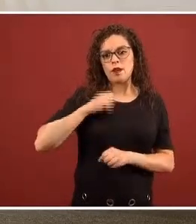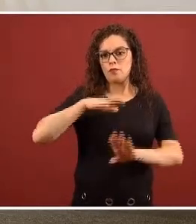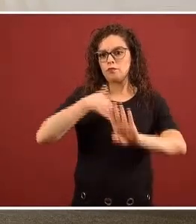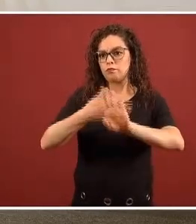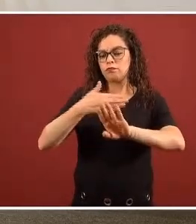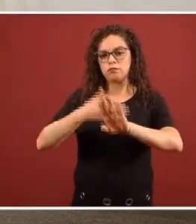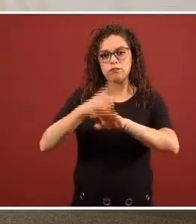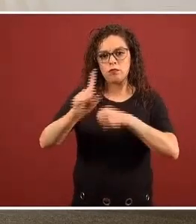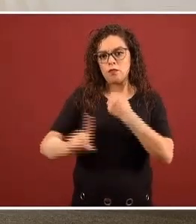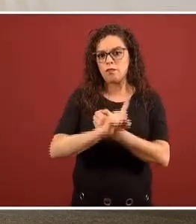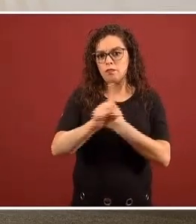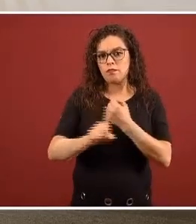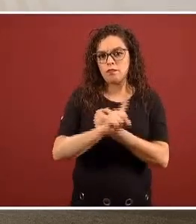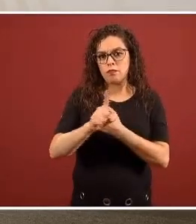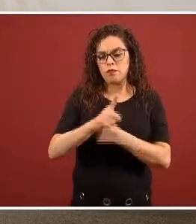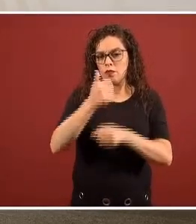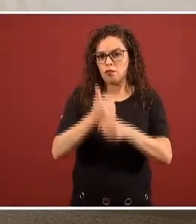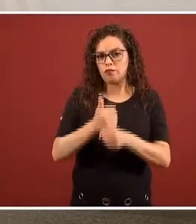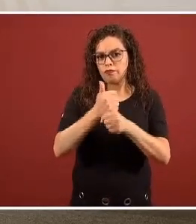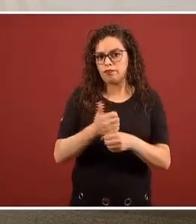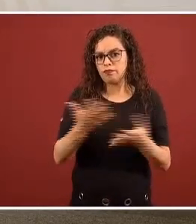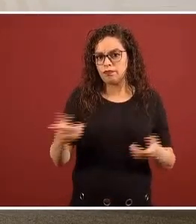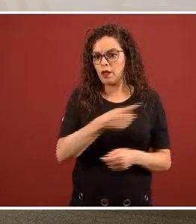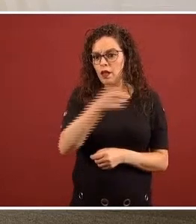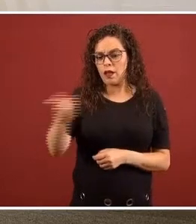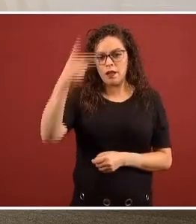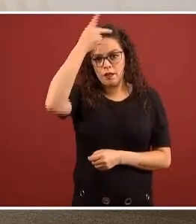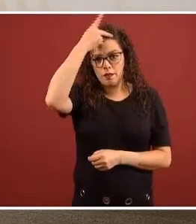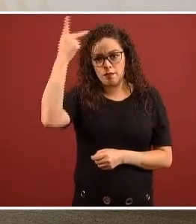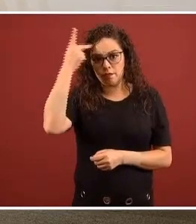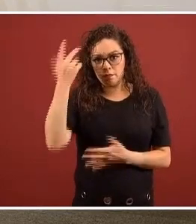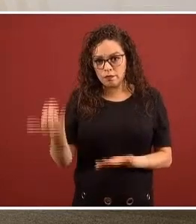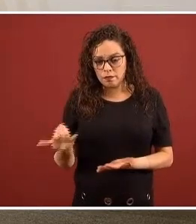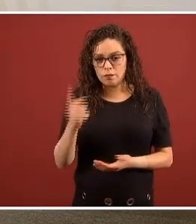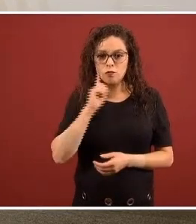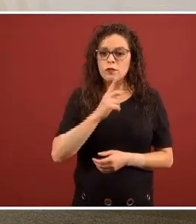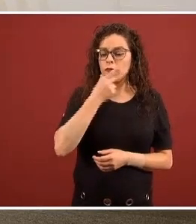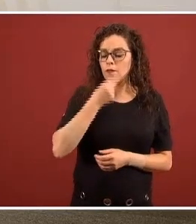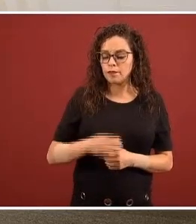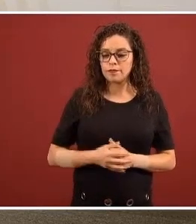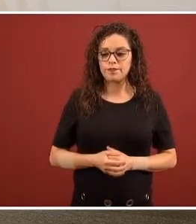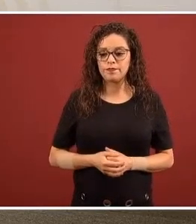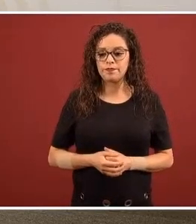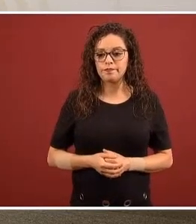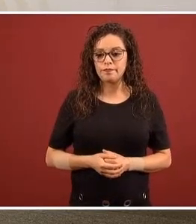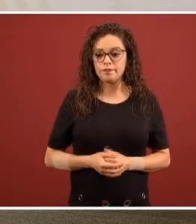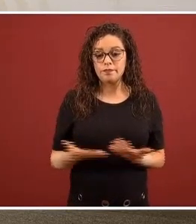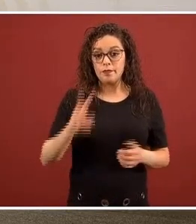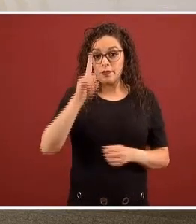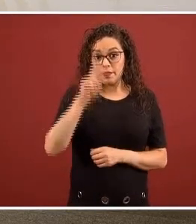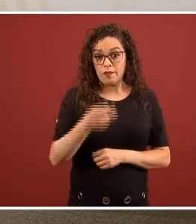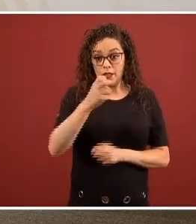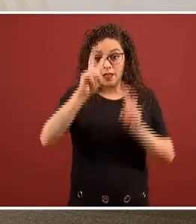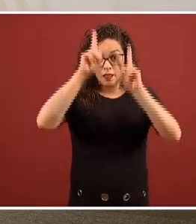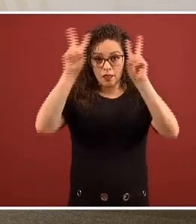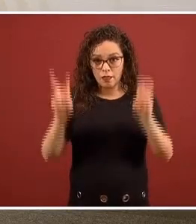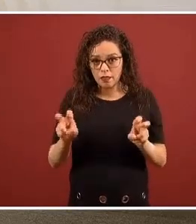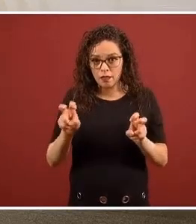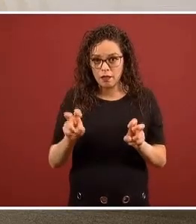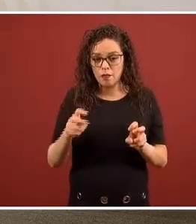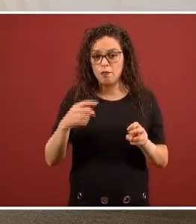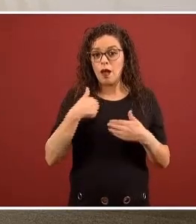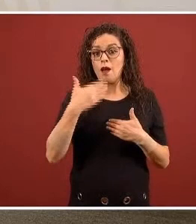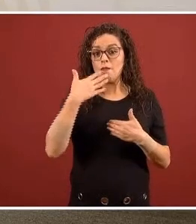en tema de leyes, la verdad... no conozco tanto el tema, pero si me lo pregunta desde